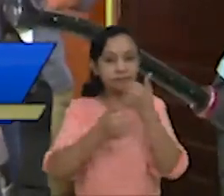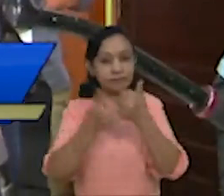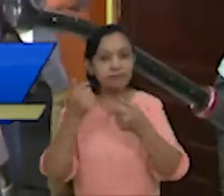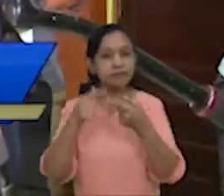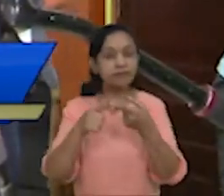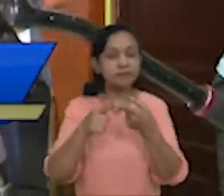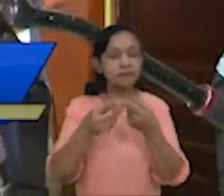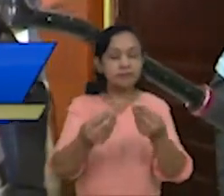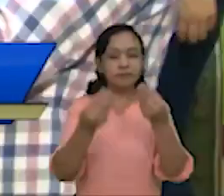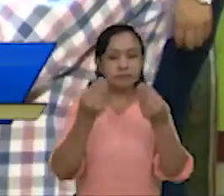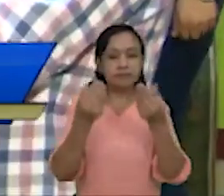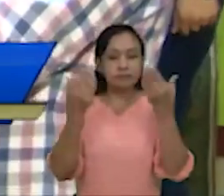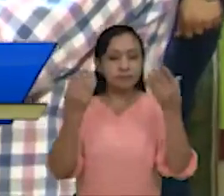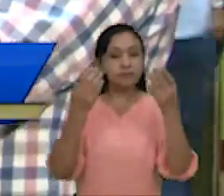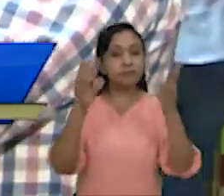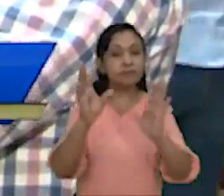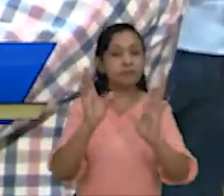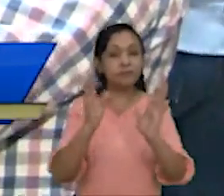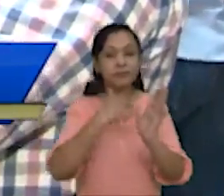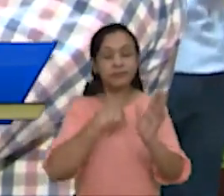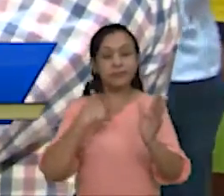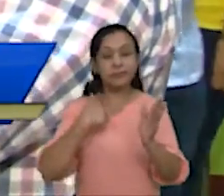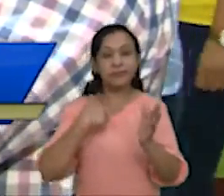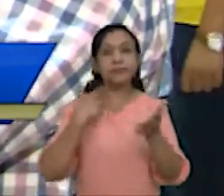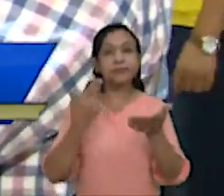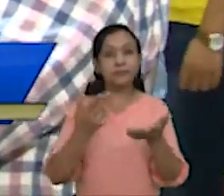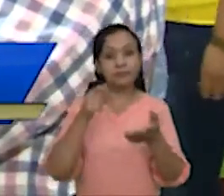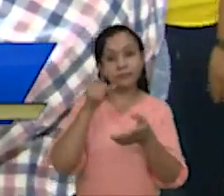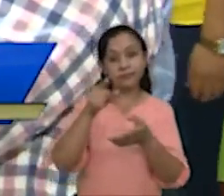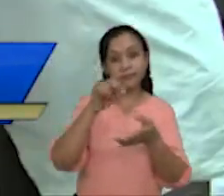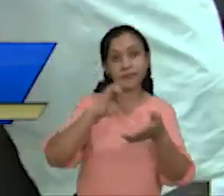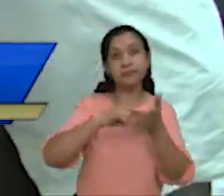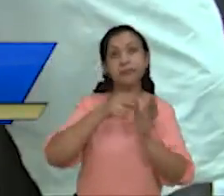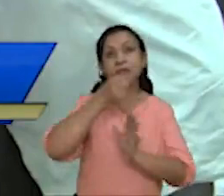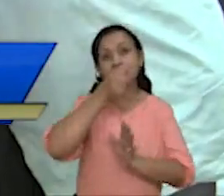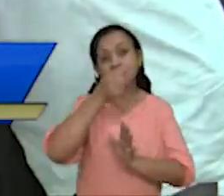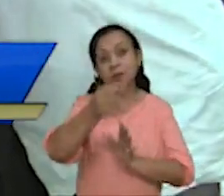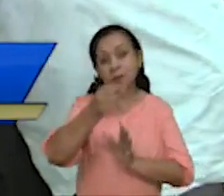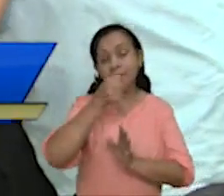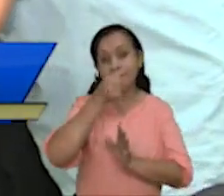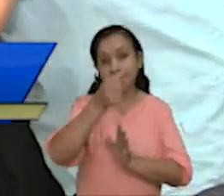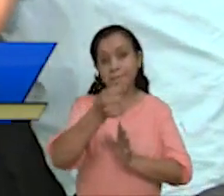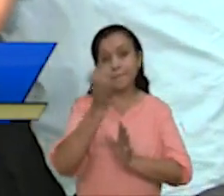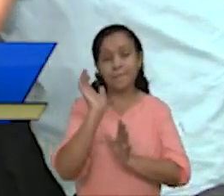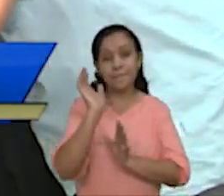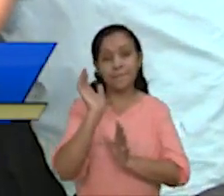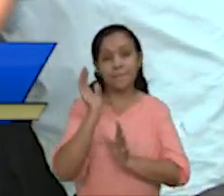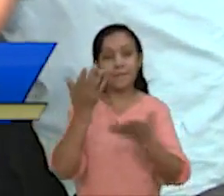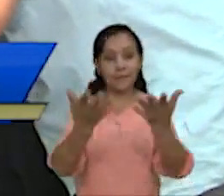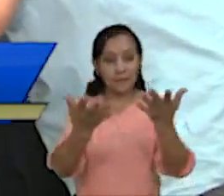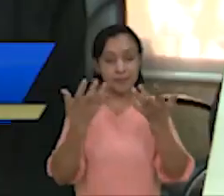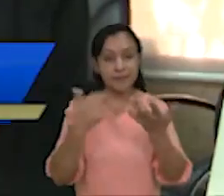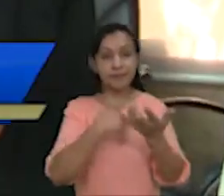hay mitos construidos sobre lo que sos y lo que pretendes ser. Sin embargo, creo que el desafío